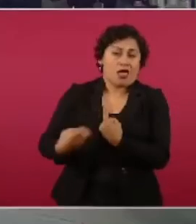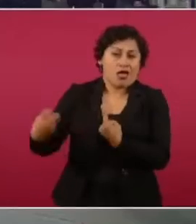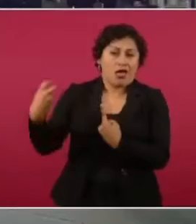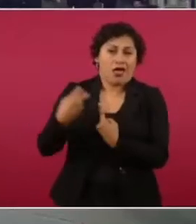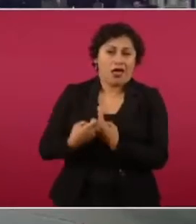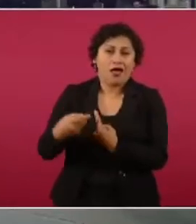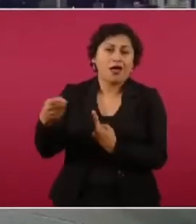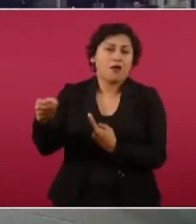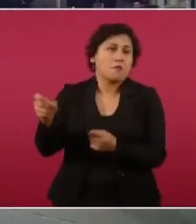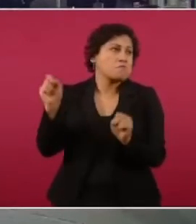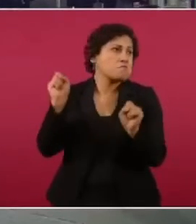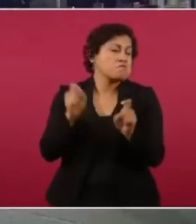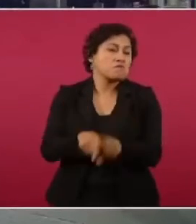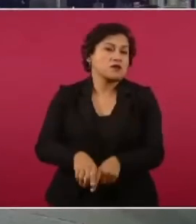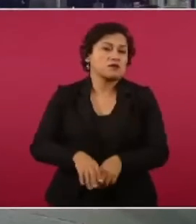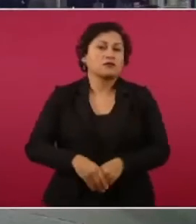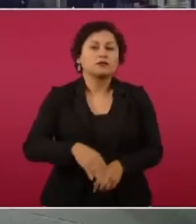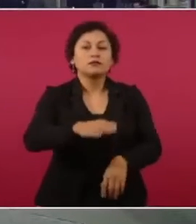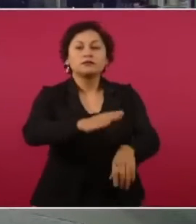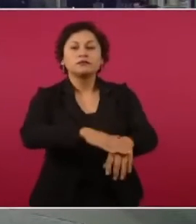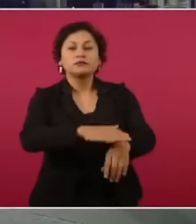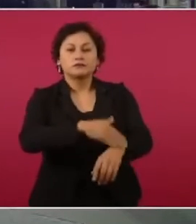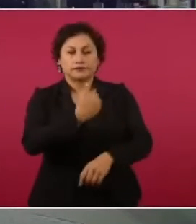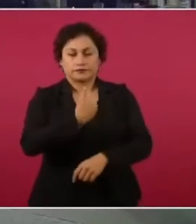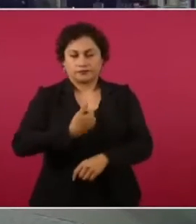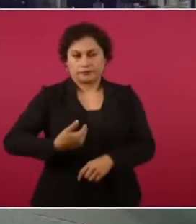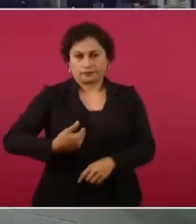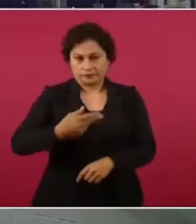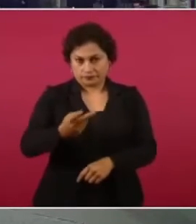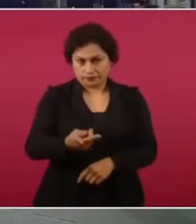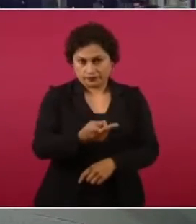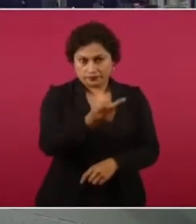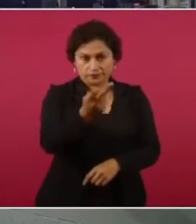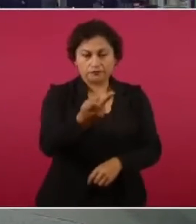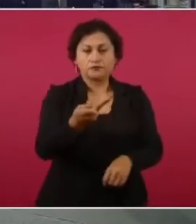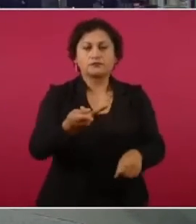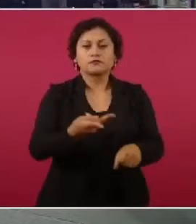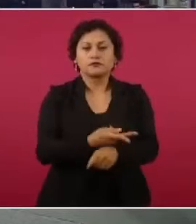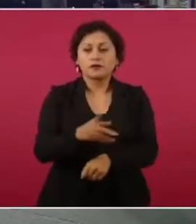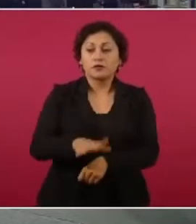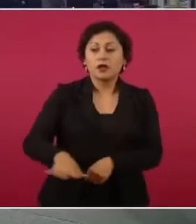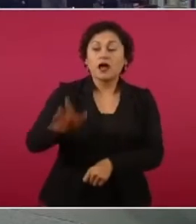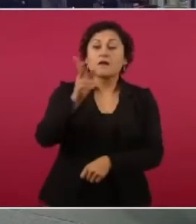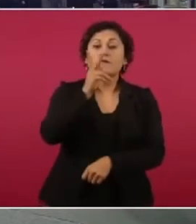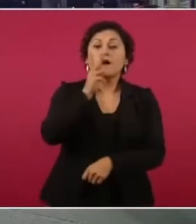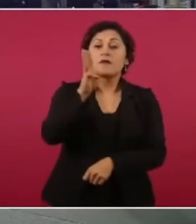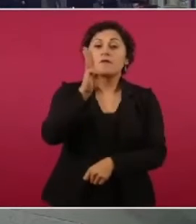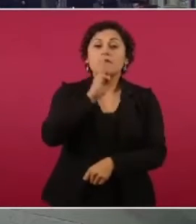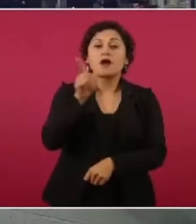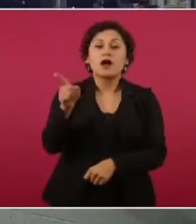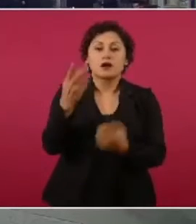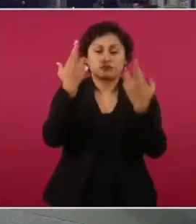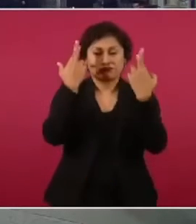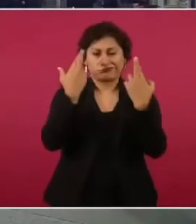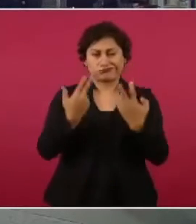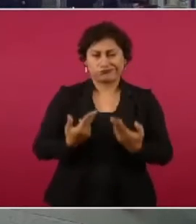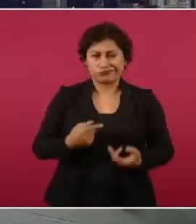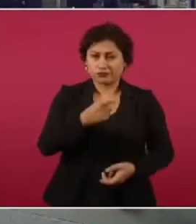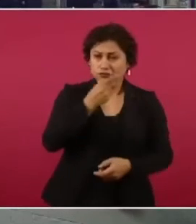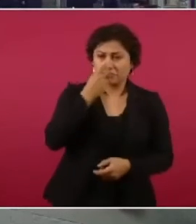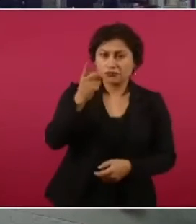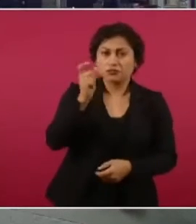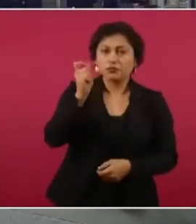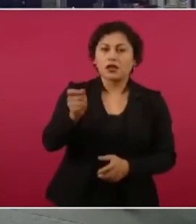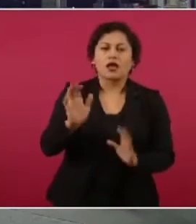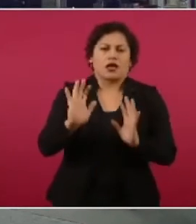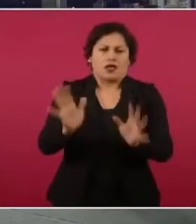conservadores. Presidente, ¿qué le puede decir a los padres de familia ante pues la decepción que ellos demuestran? Ya he hablado con ellos,